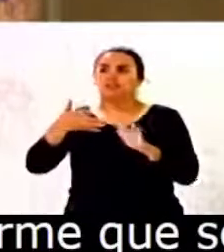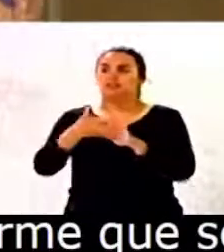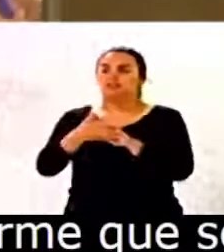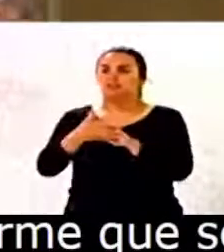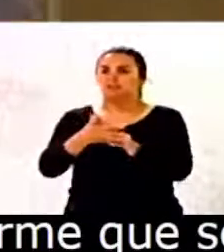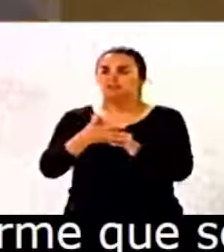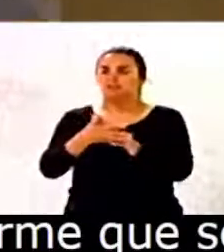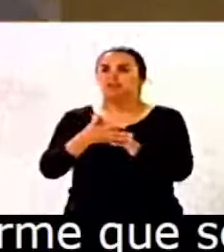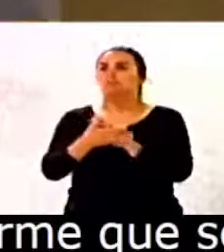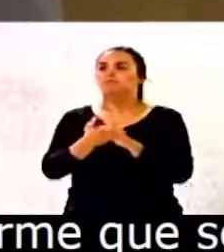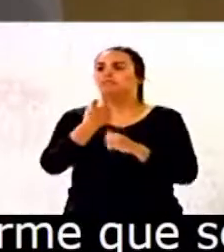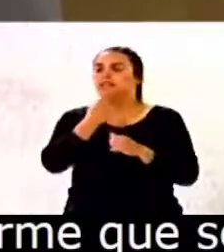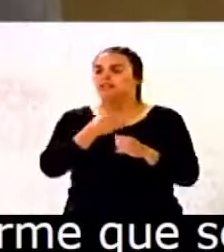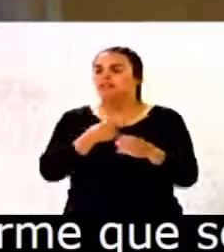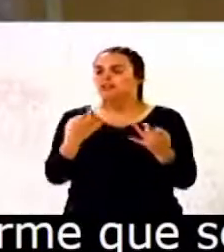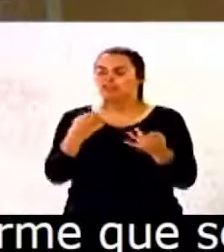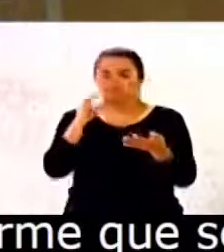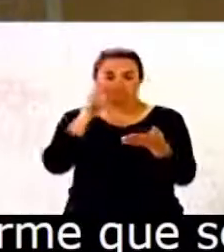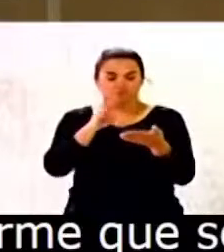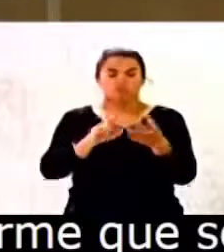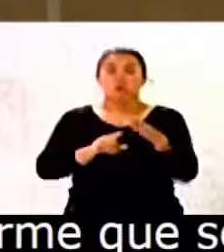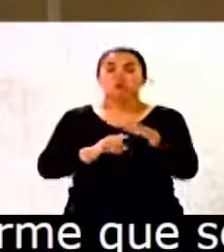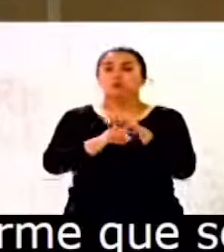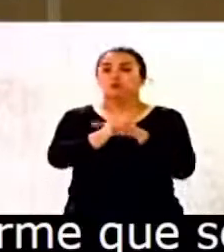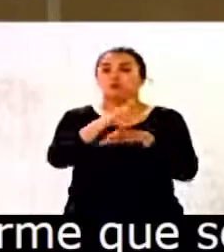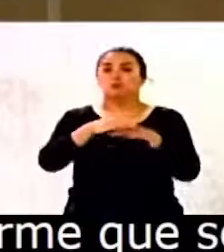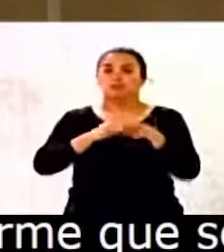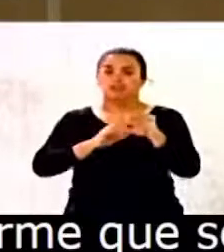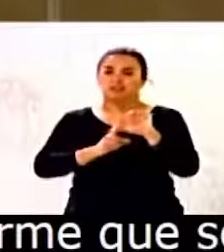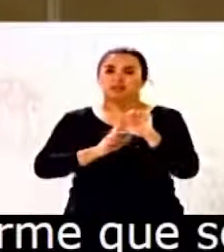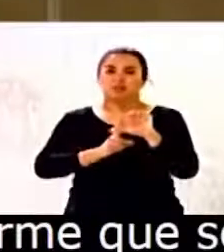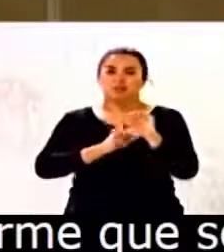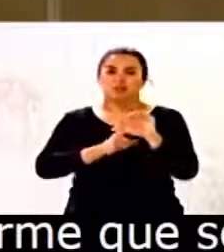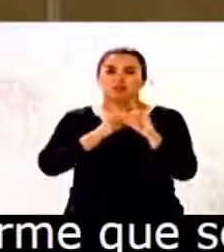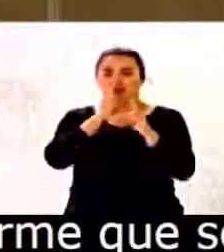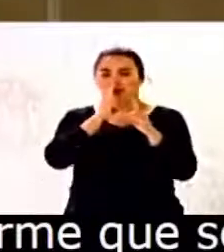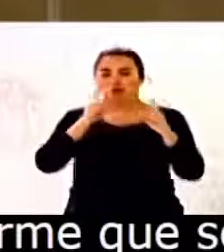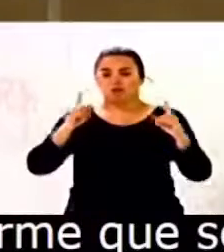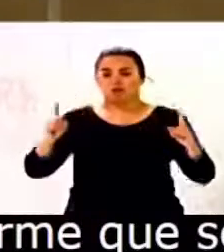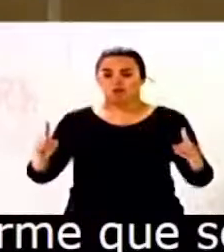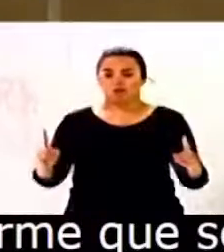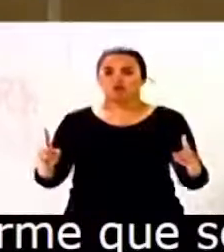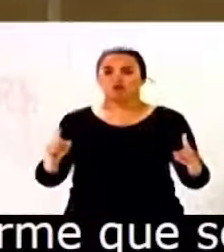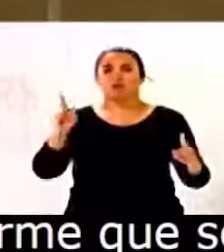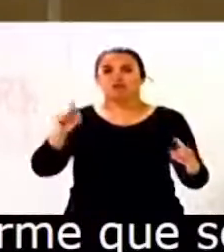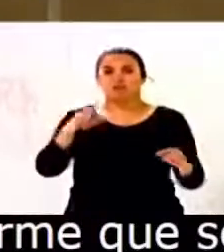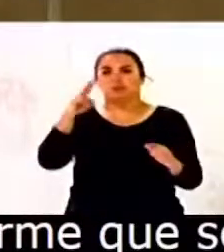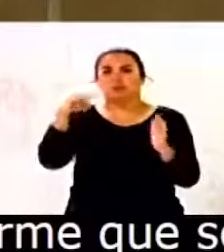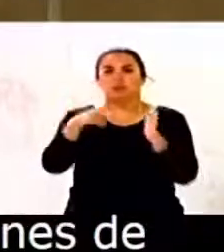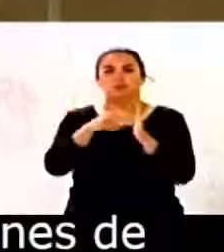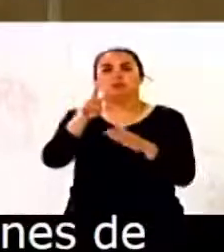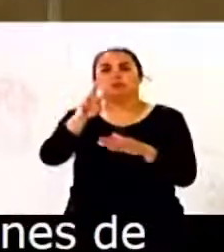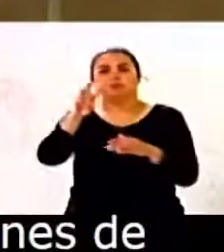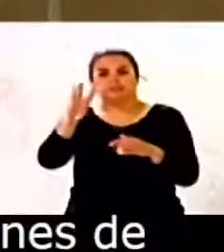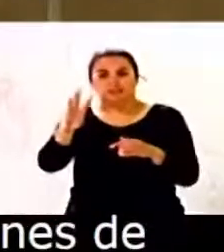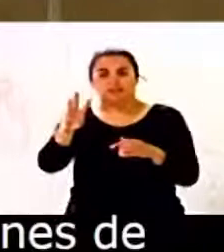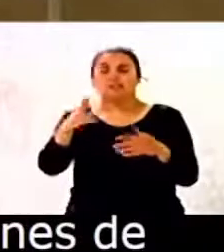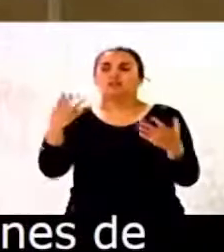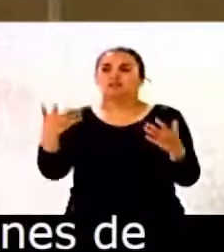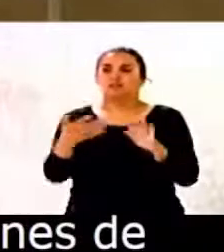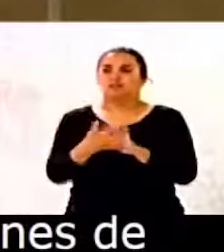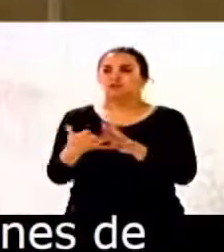nos indica que las previsiones de crecimiento para Extremadura durante el año 2022 y durante el año 2023 serán